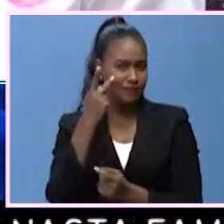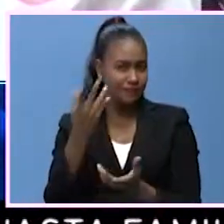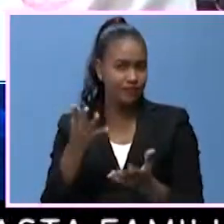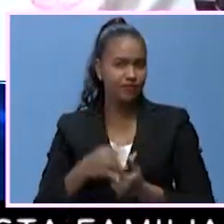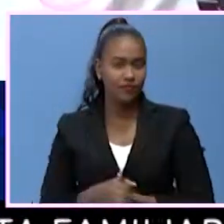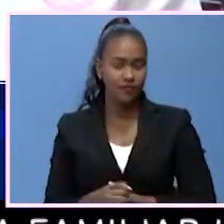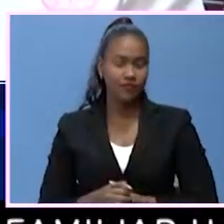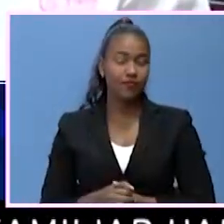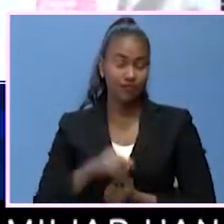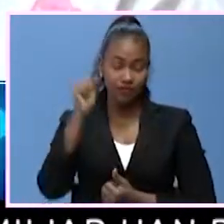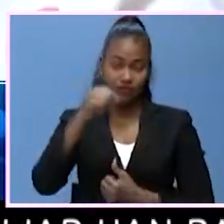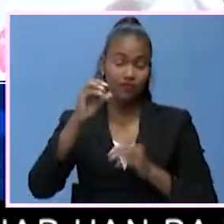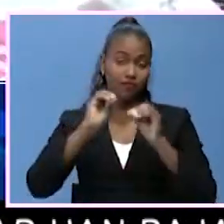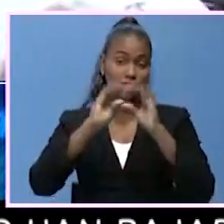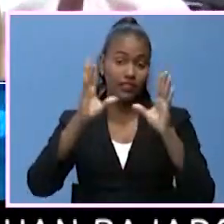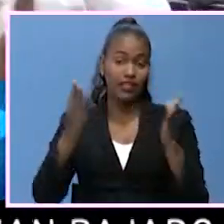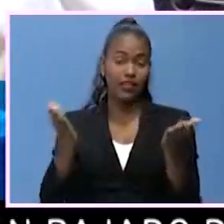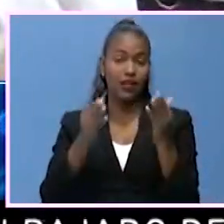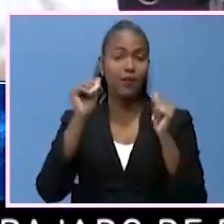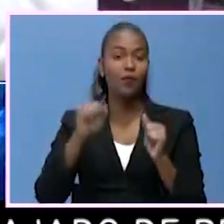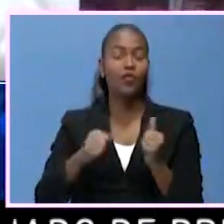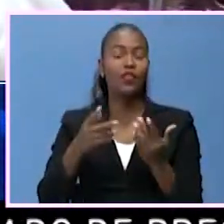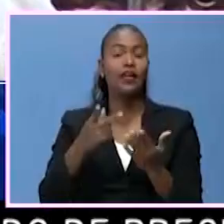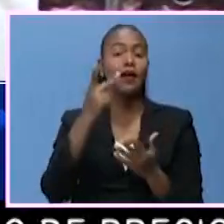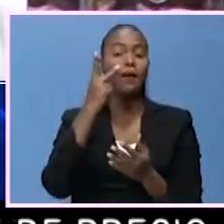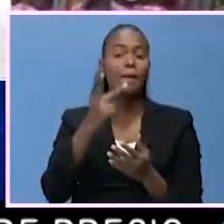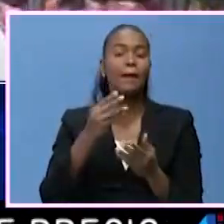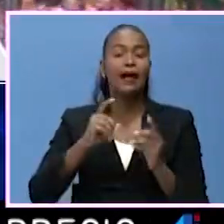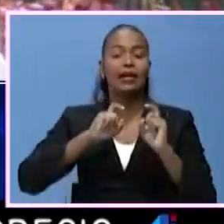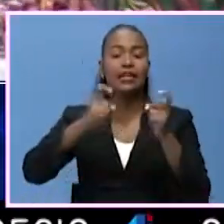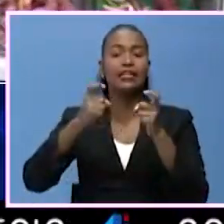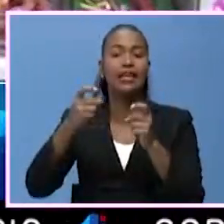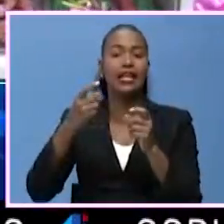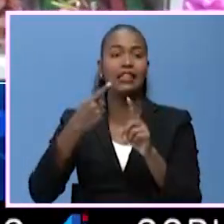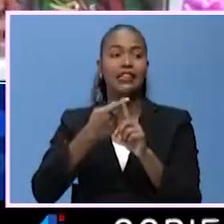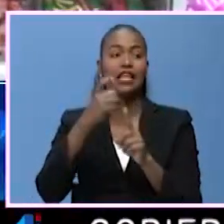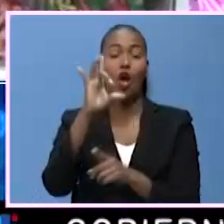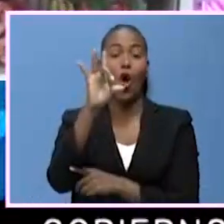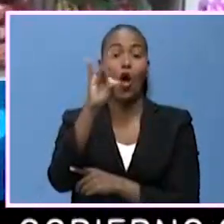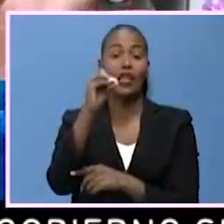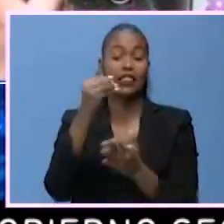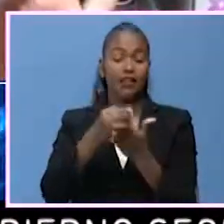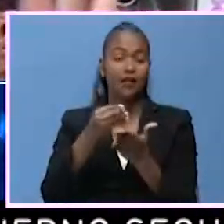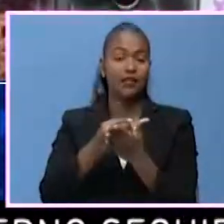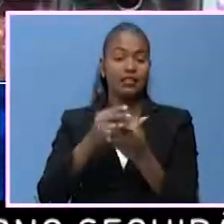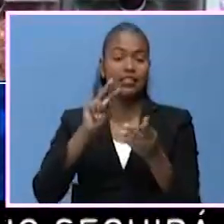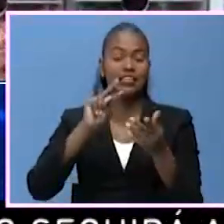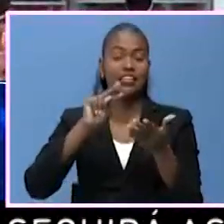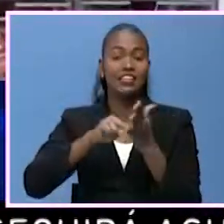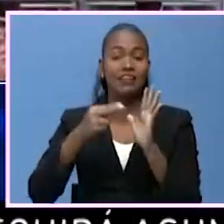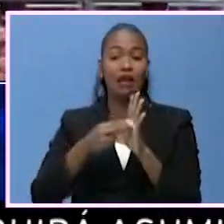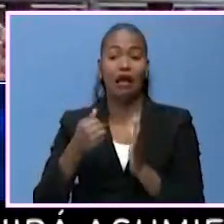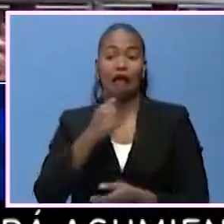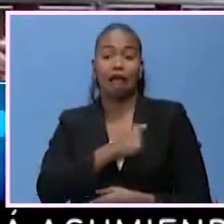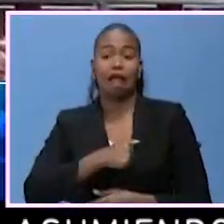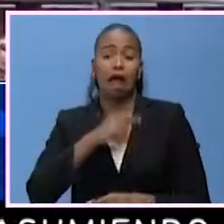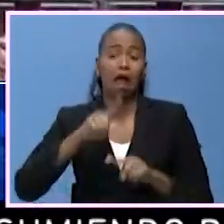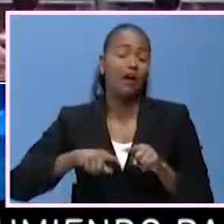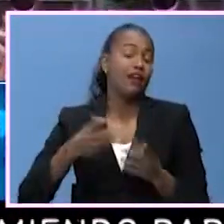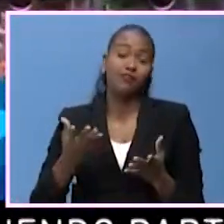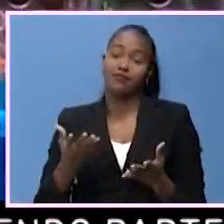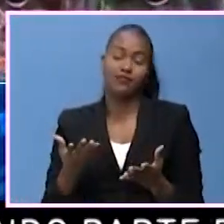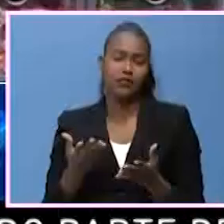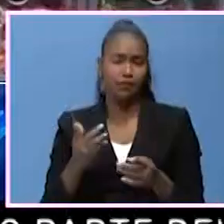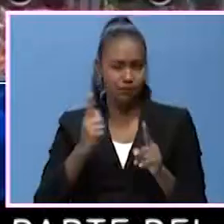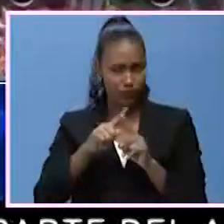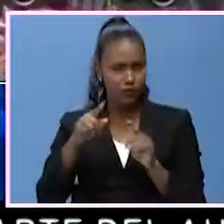Valentín. Sí, claro que sí. Aquí puedes encontrar detalles desde 80 pesos. Así que no hay excusa. Entonces, pero eso está